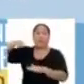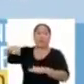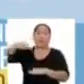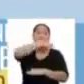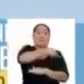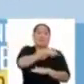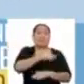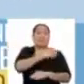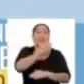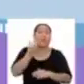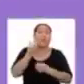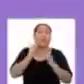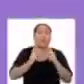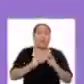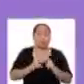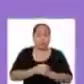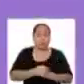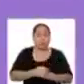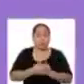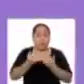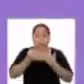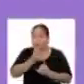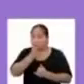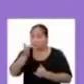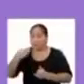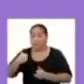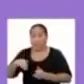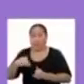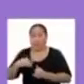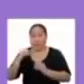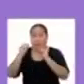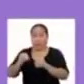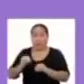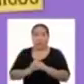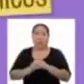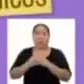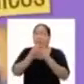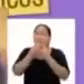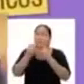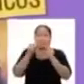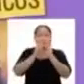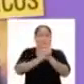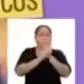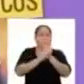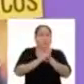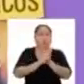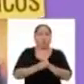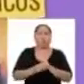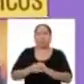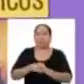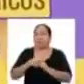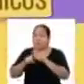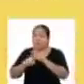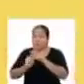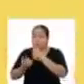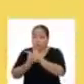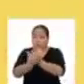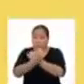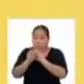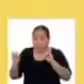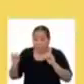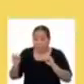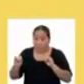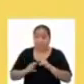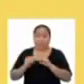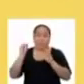oportunidades. Ahora nos vamos hasta Argentina, donde se aplicaron muchos modelos económicos desde su independencia. Por ejemplo,